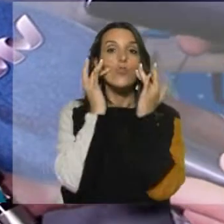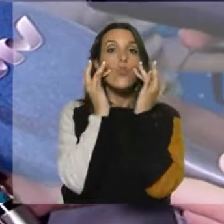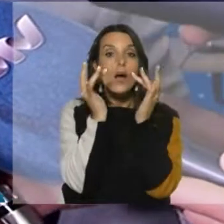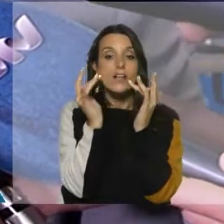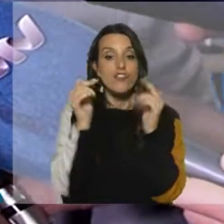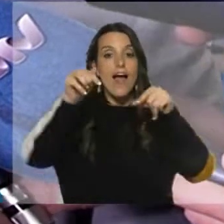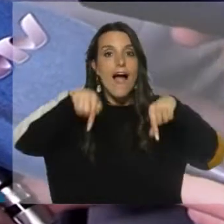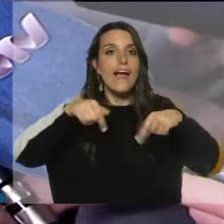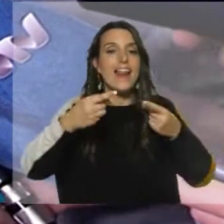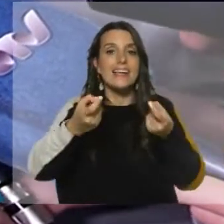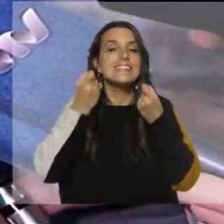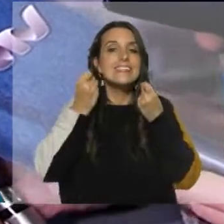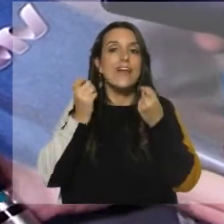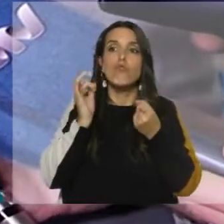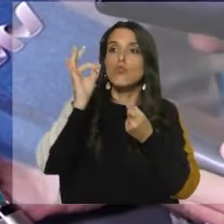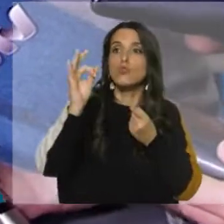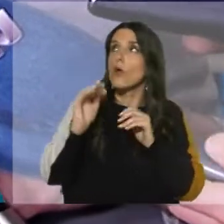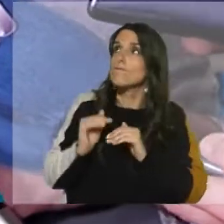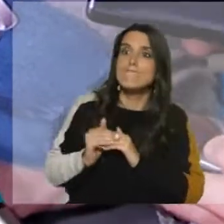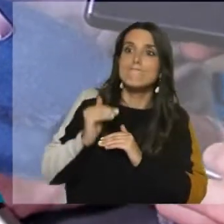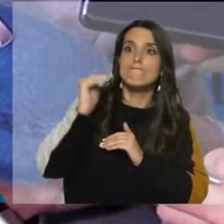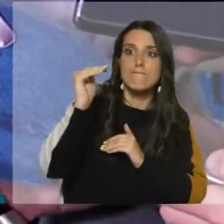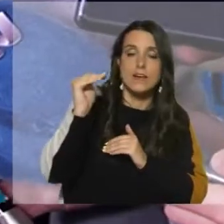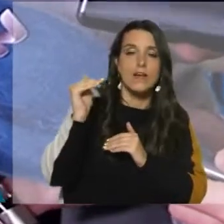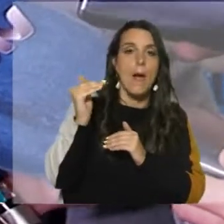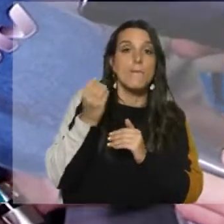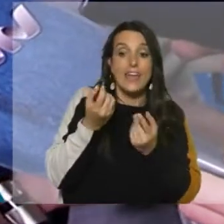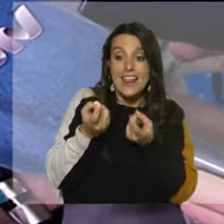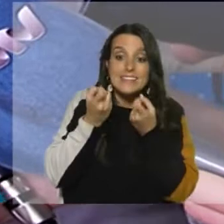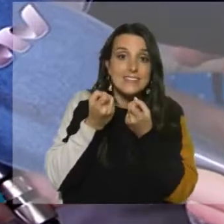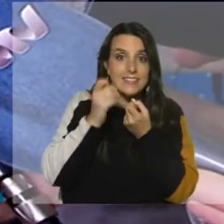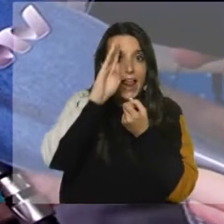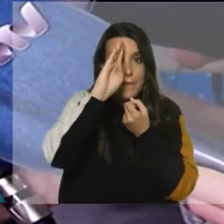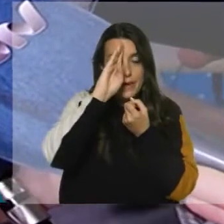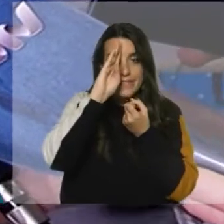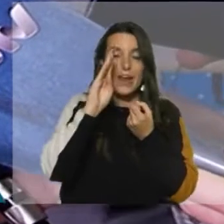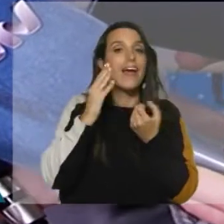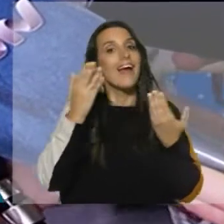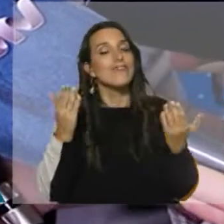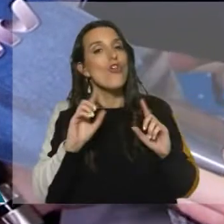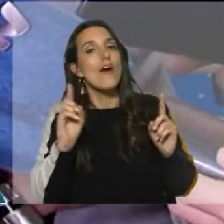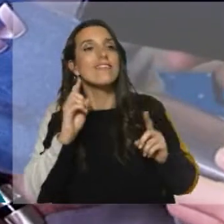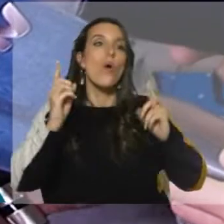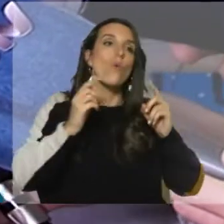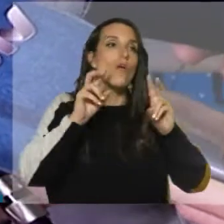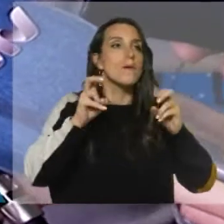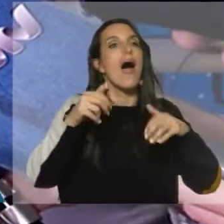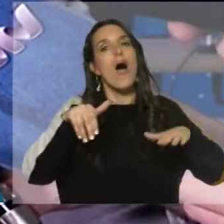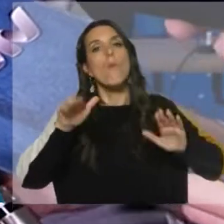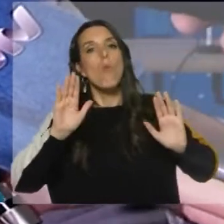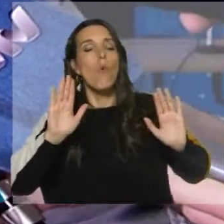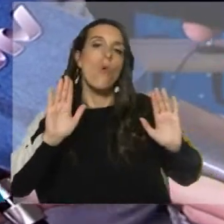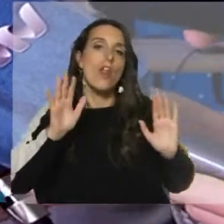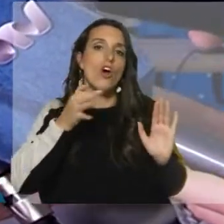tiene que dar respuesta a la gente que tiene necesidades. Y para eso no tenemos algunas cuestiones en donde decimos, bueno, si está